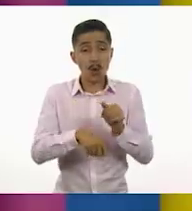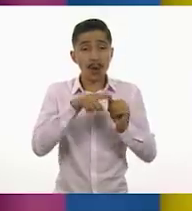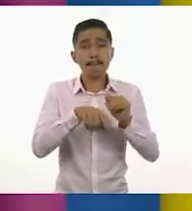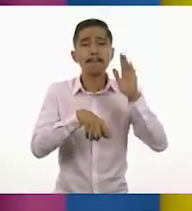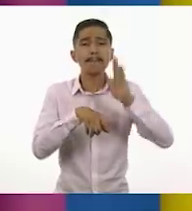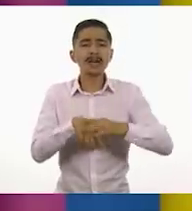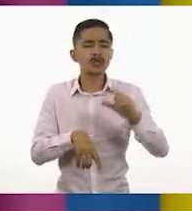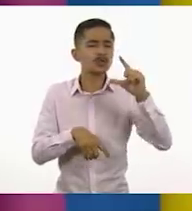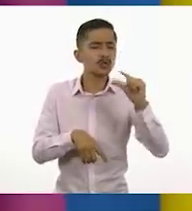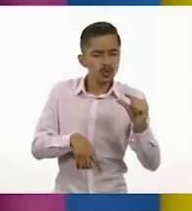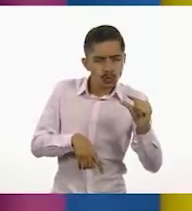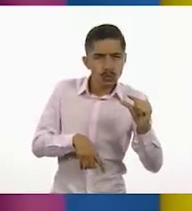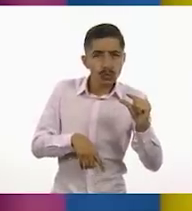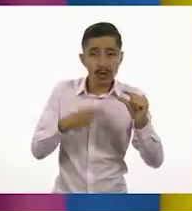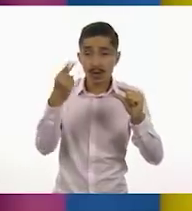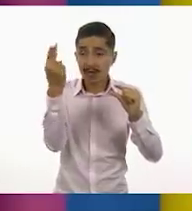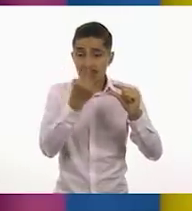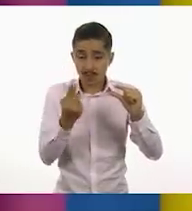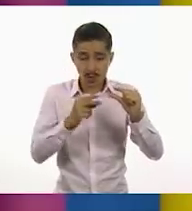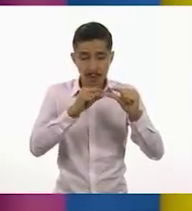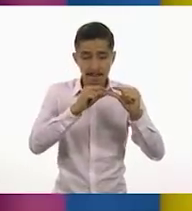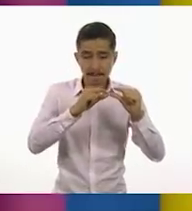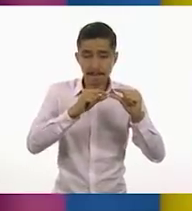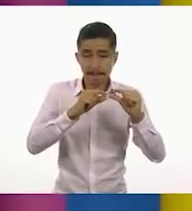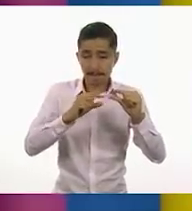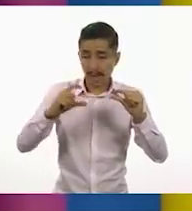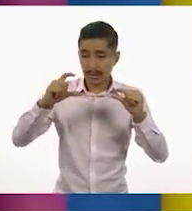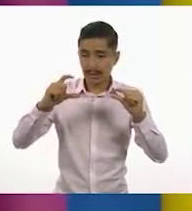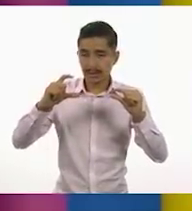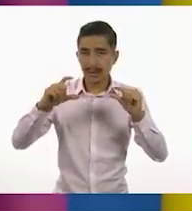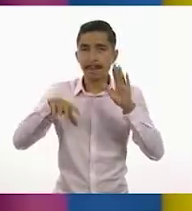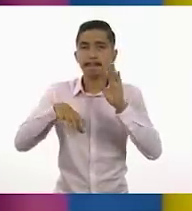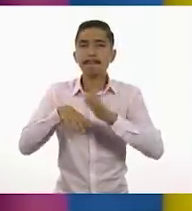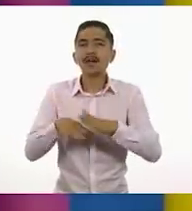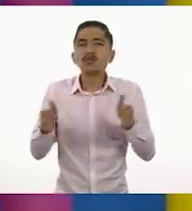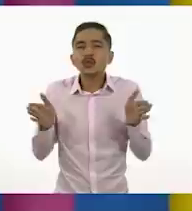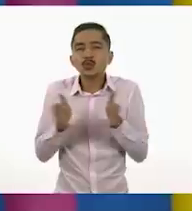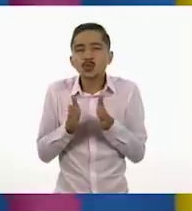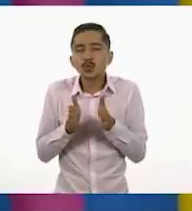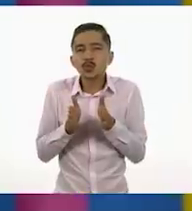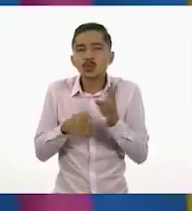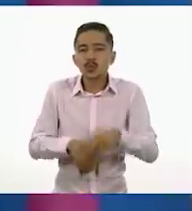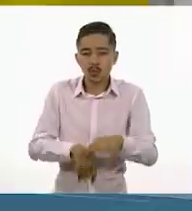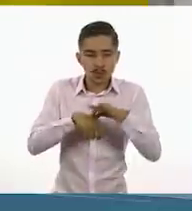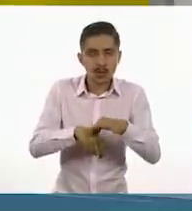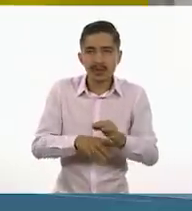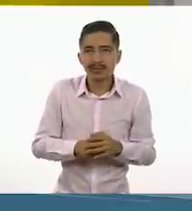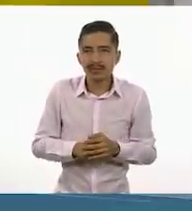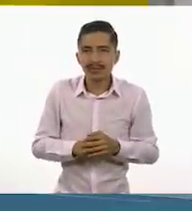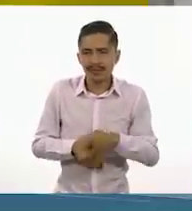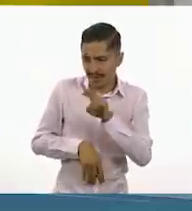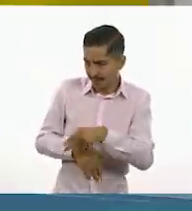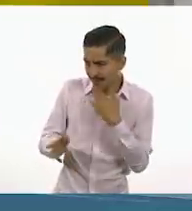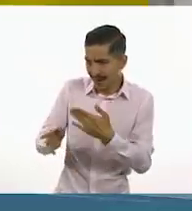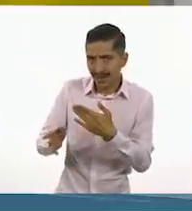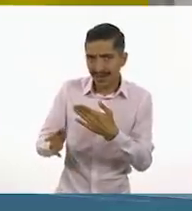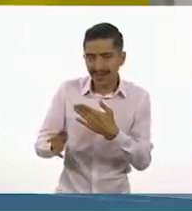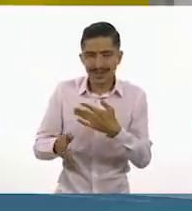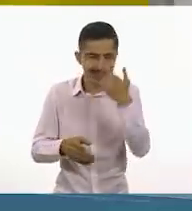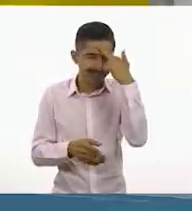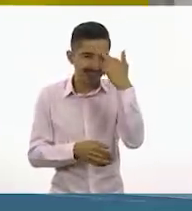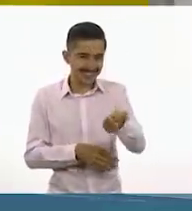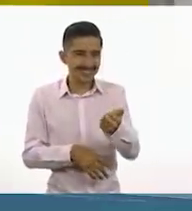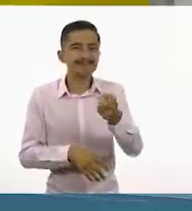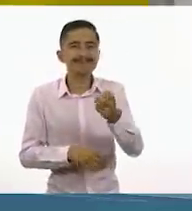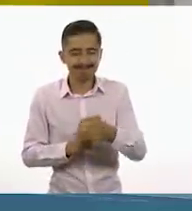es más chico, el dibujo entonces es más pequeño que el objeto real. ¿Estoy en lo cierto? Sí, tienes razón.